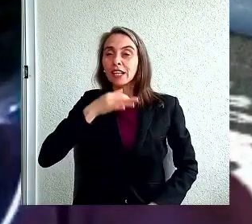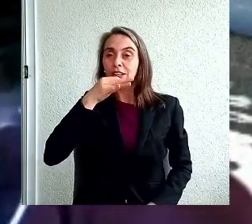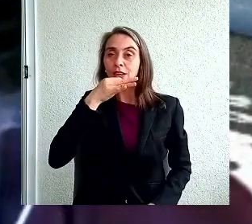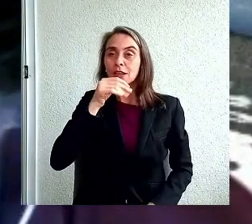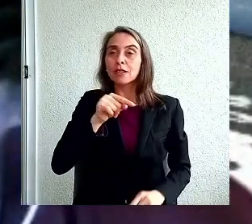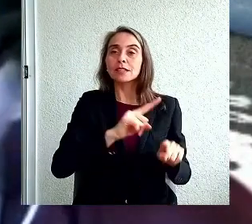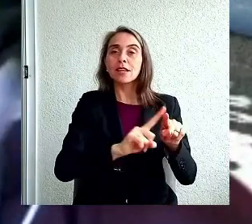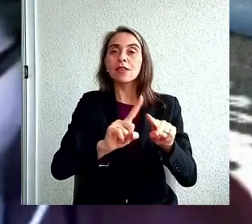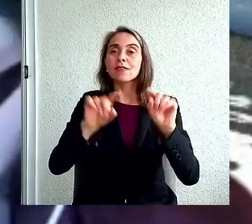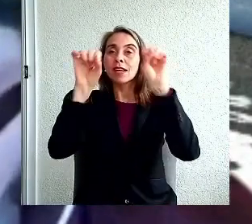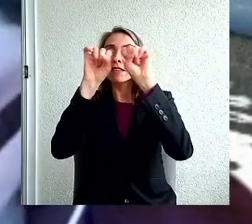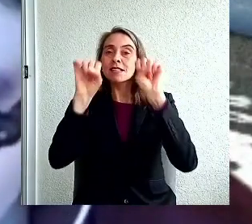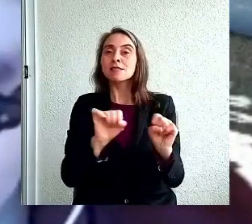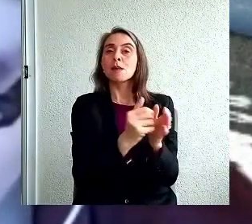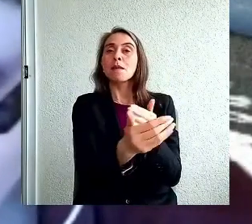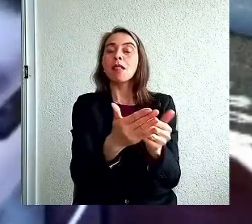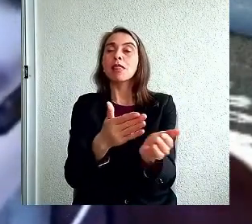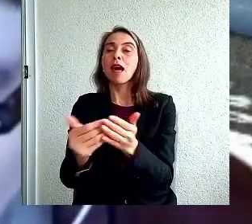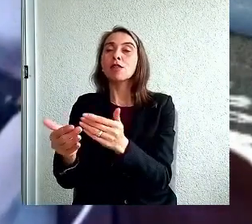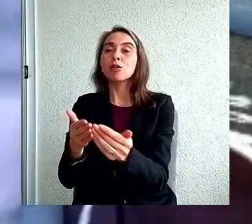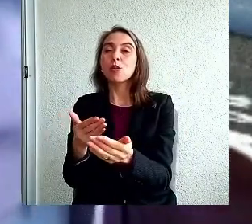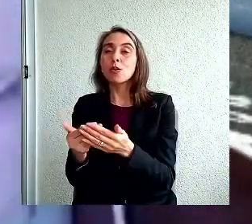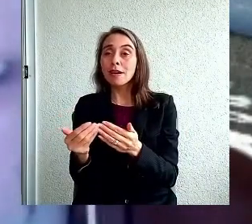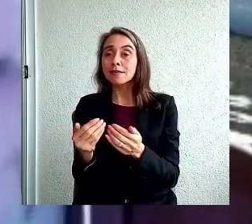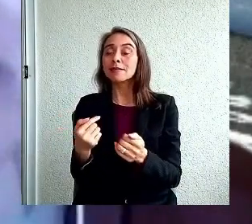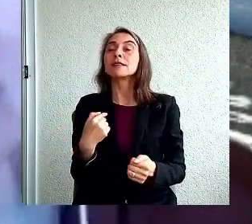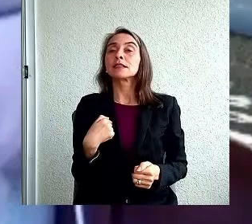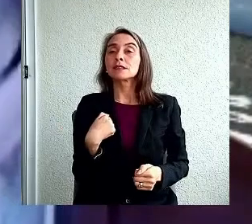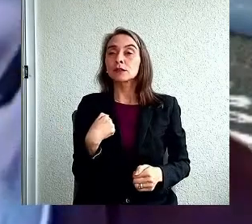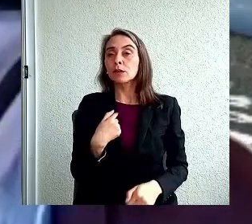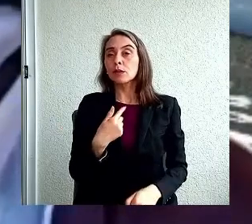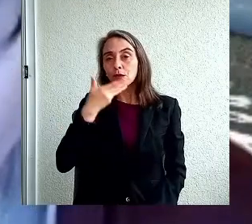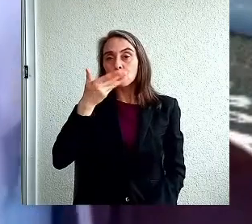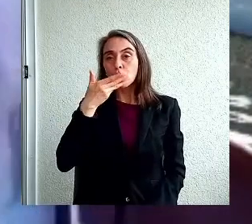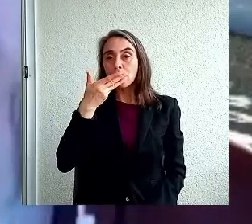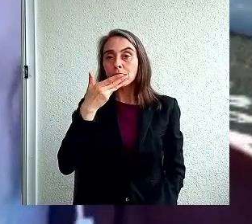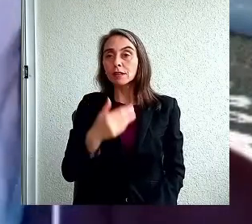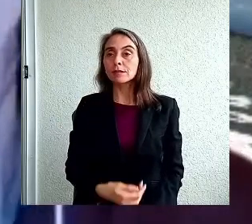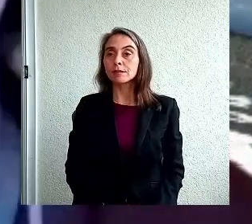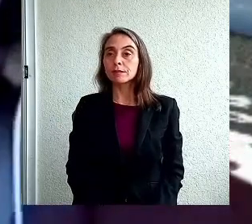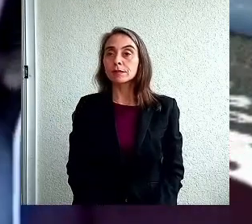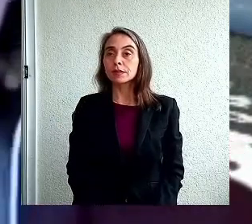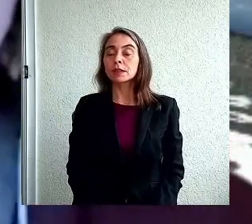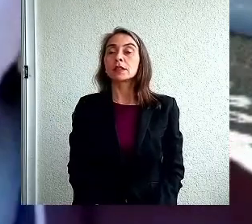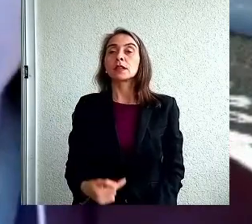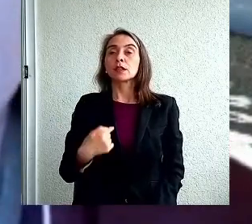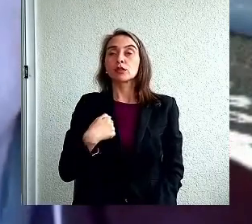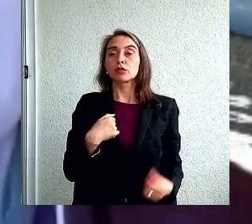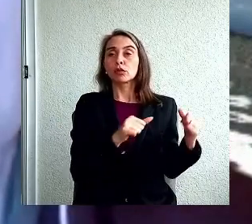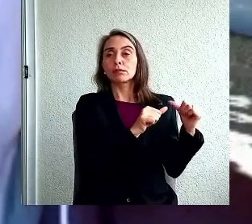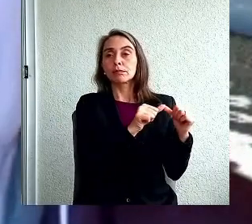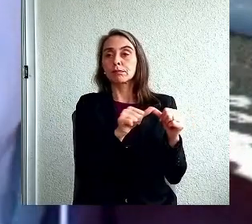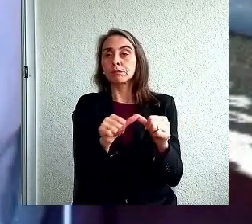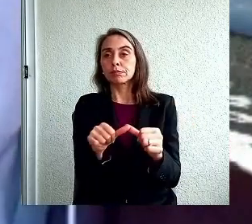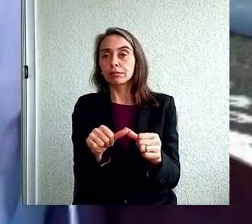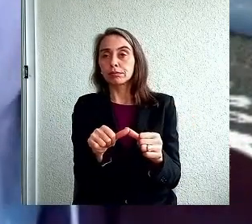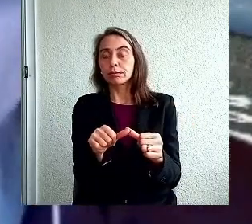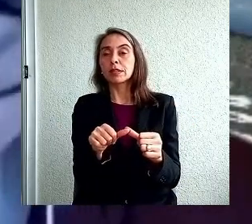Particularmente me voy a referir al trabajo que yo llevo haciendo más tiempo, que es el trabajo antártico. Mostrarles